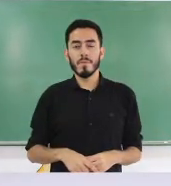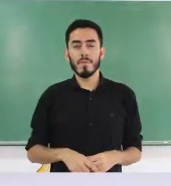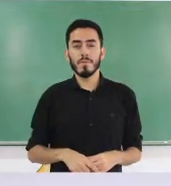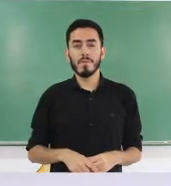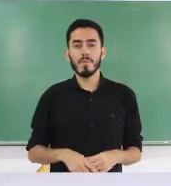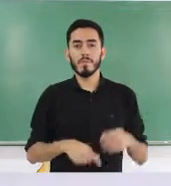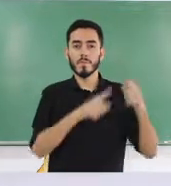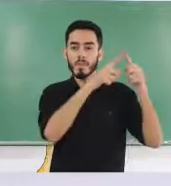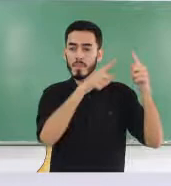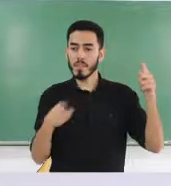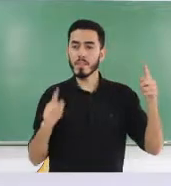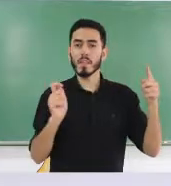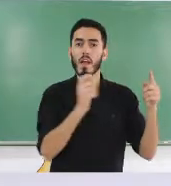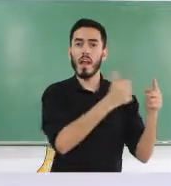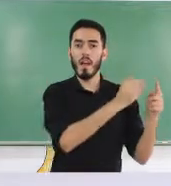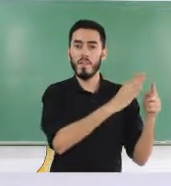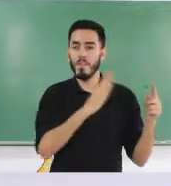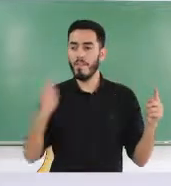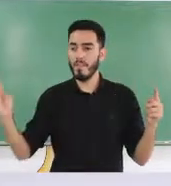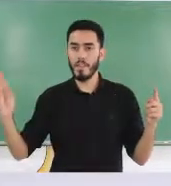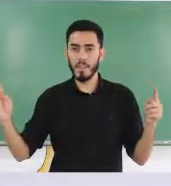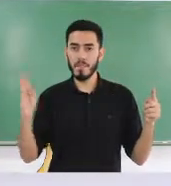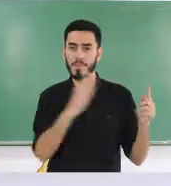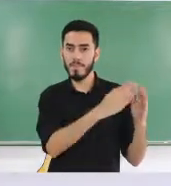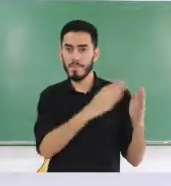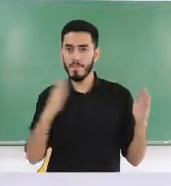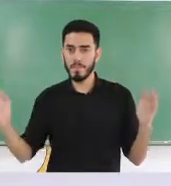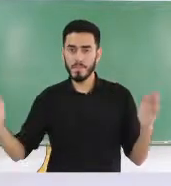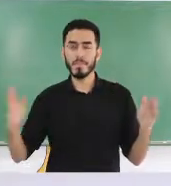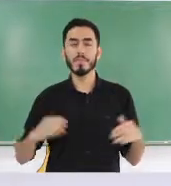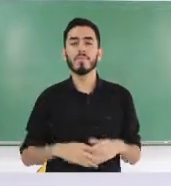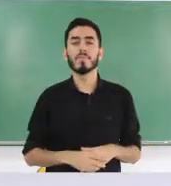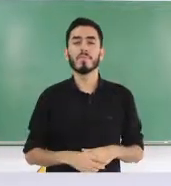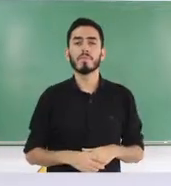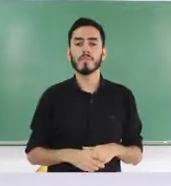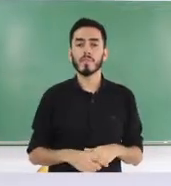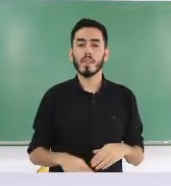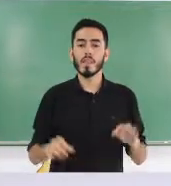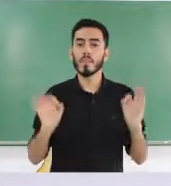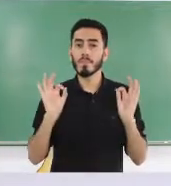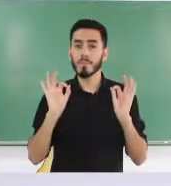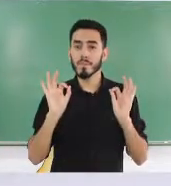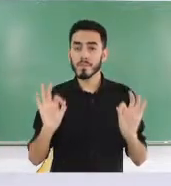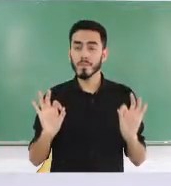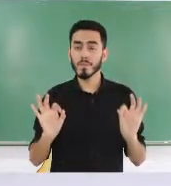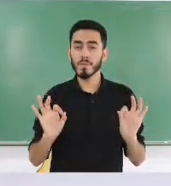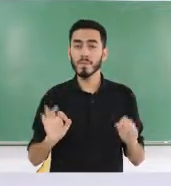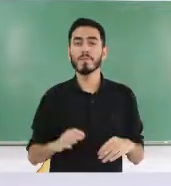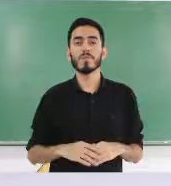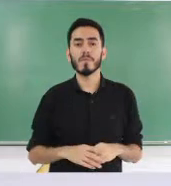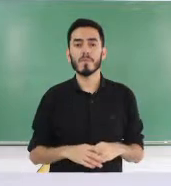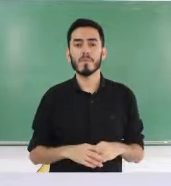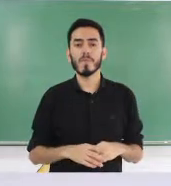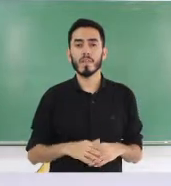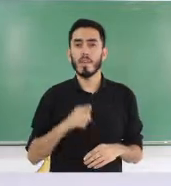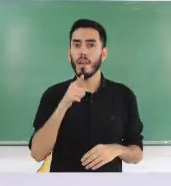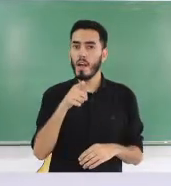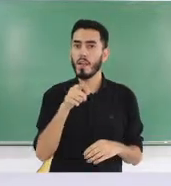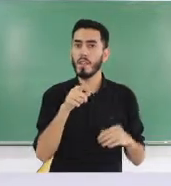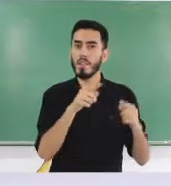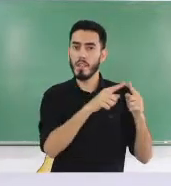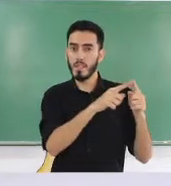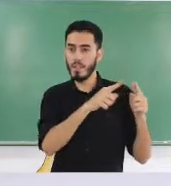segmento, ¿sí? AB. Una vez que yo tengo unido, me van a quedar determinados nuevos puntos,